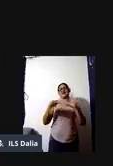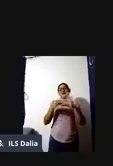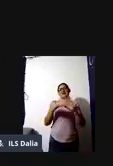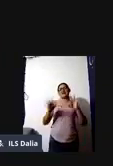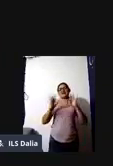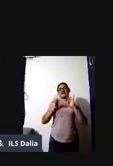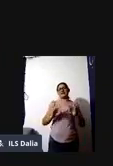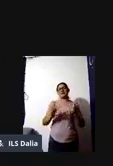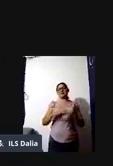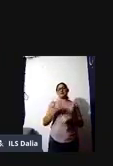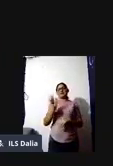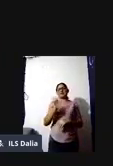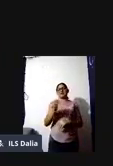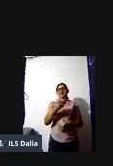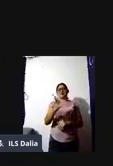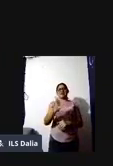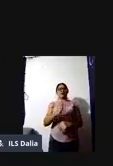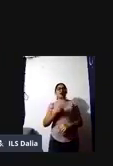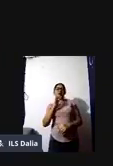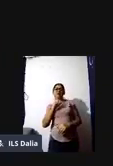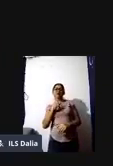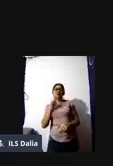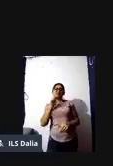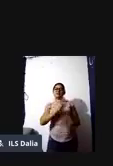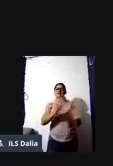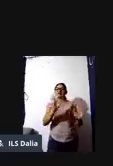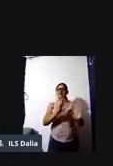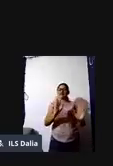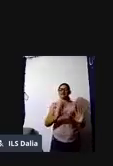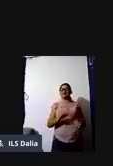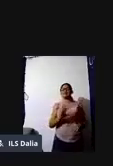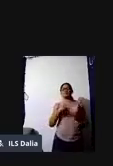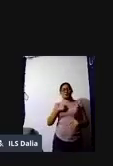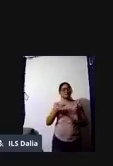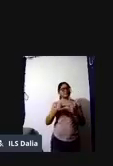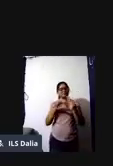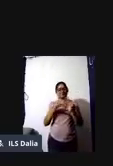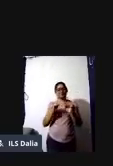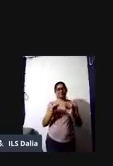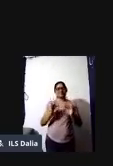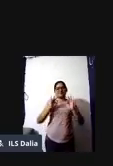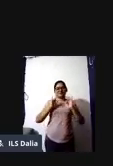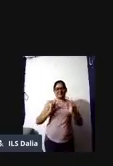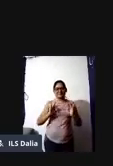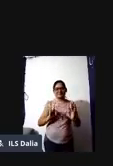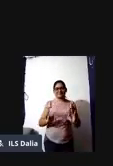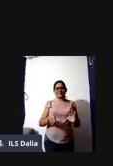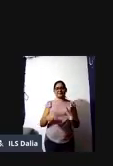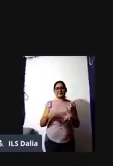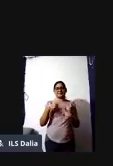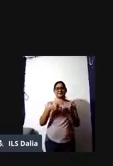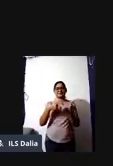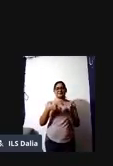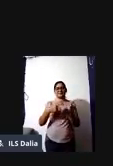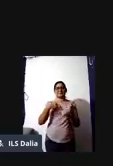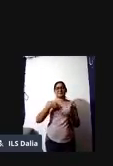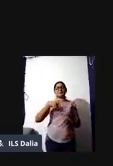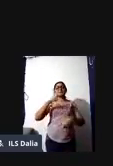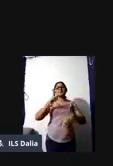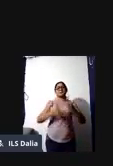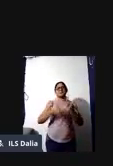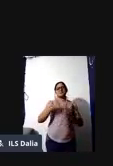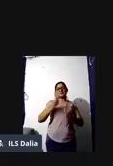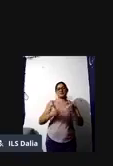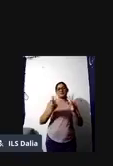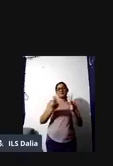quieren venir a charlas de café y que no sé qué. Vamos a ver algunos de los comentarios que me está pasando aquí, producción.